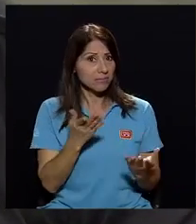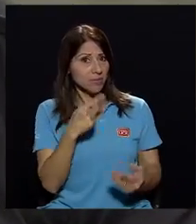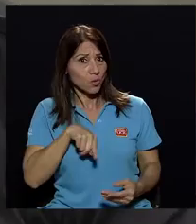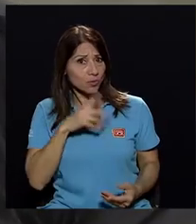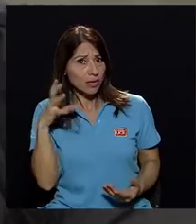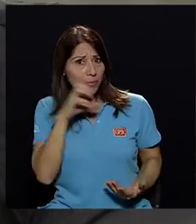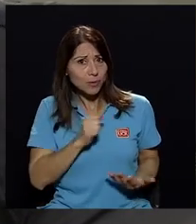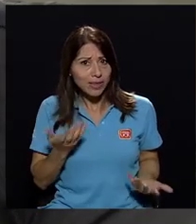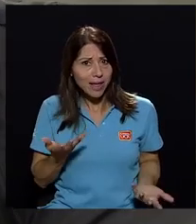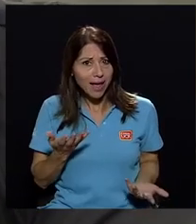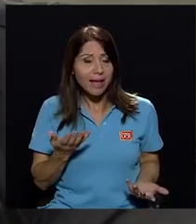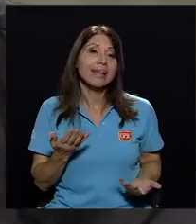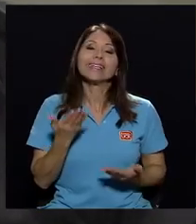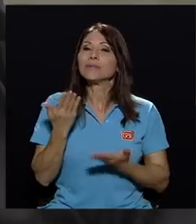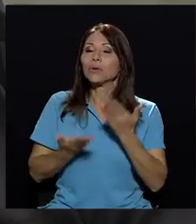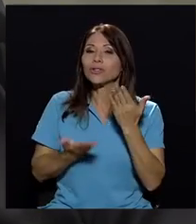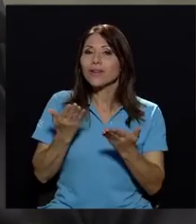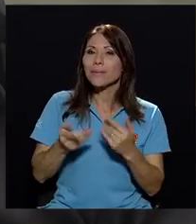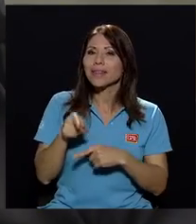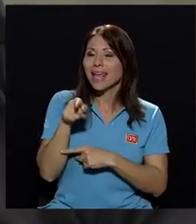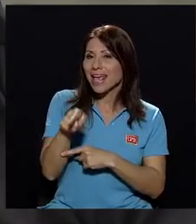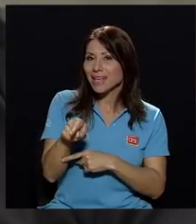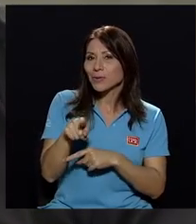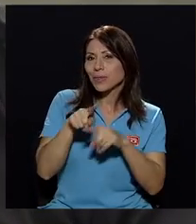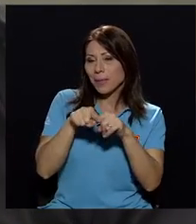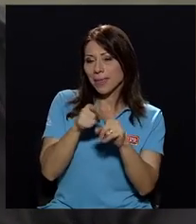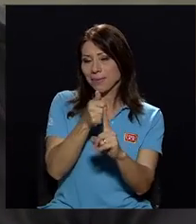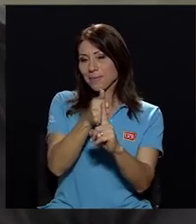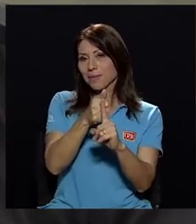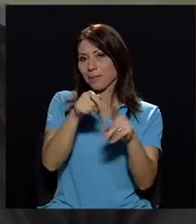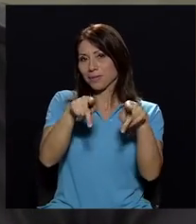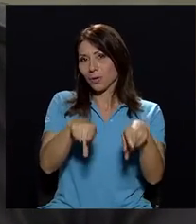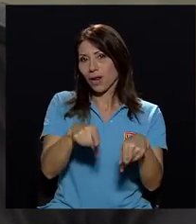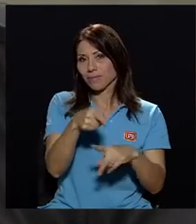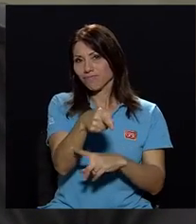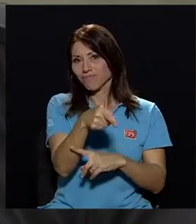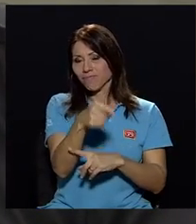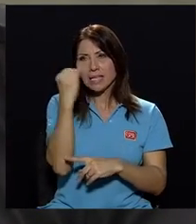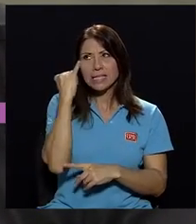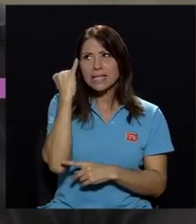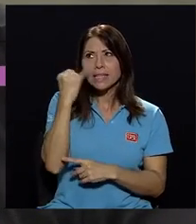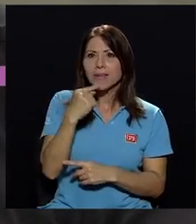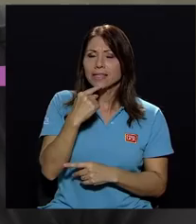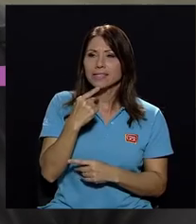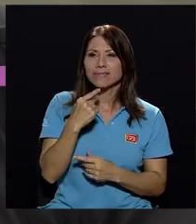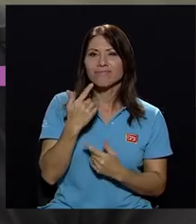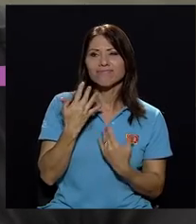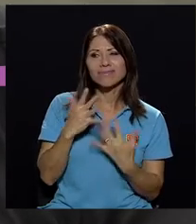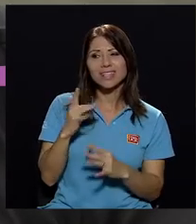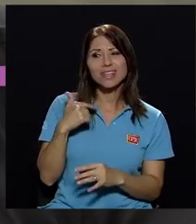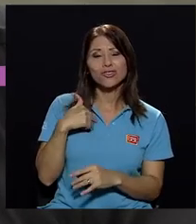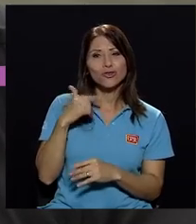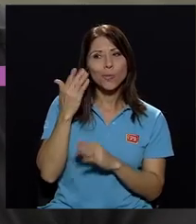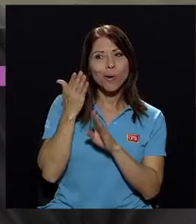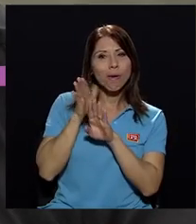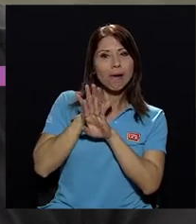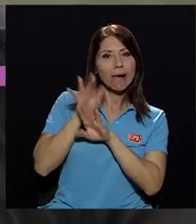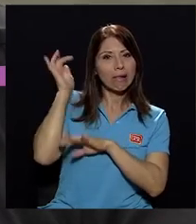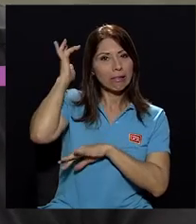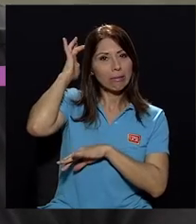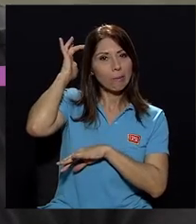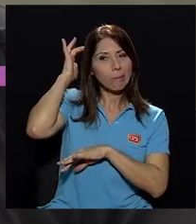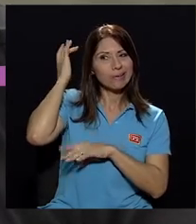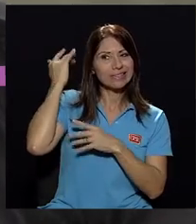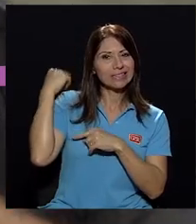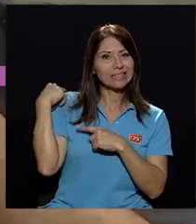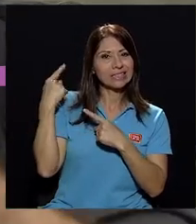nos damos cuenta. Parta más de la iniciativa de la persona a decir, ok, ya tengo mucho tiempo disimulando lo que me está pasando, ya